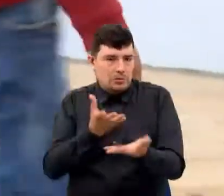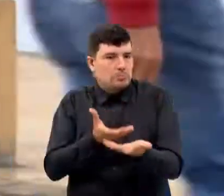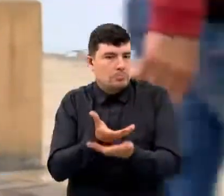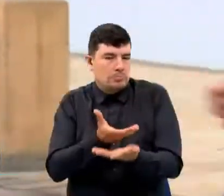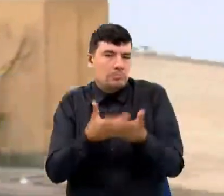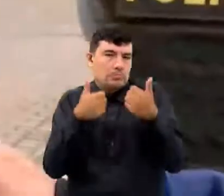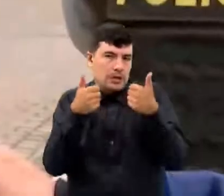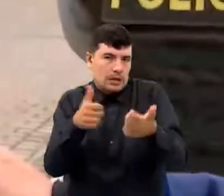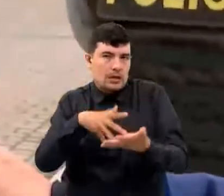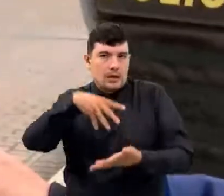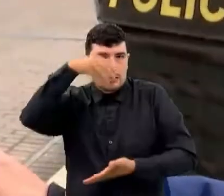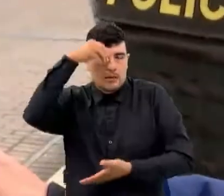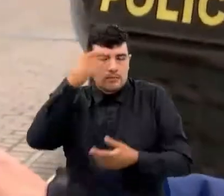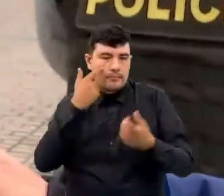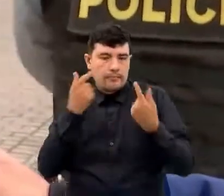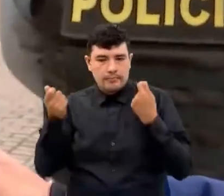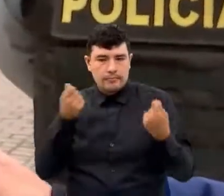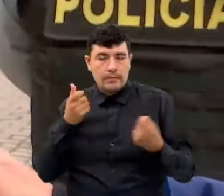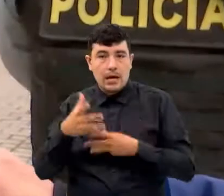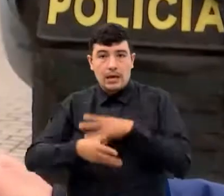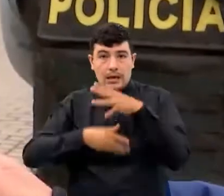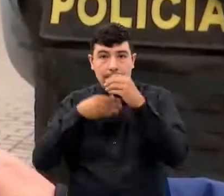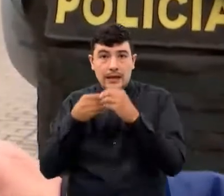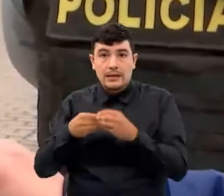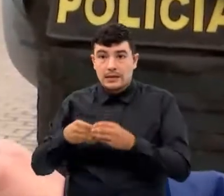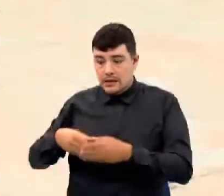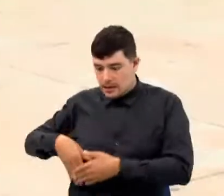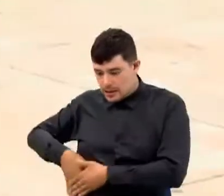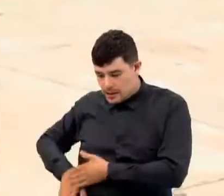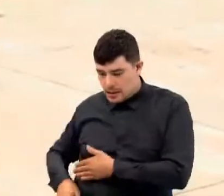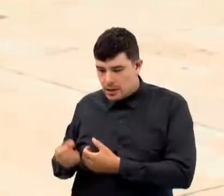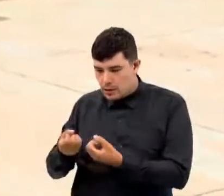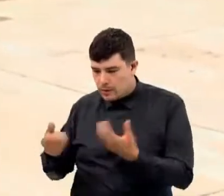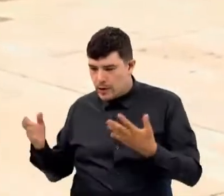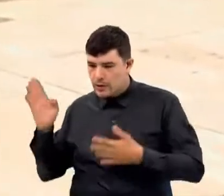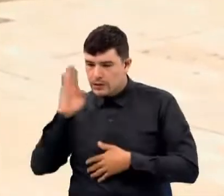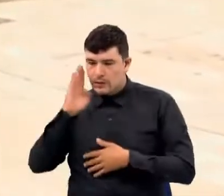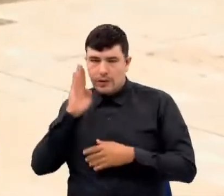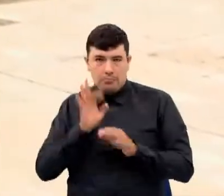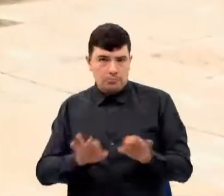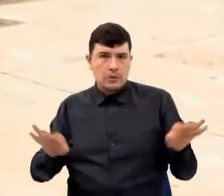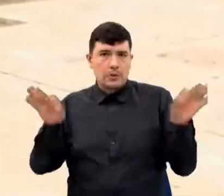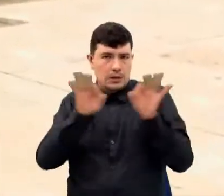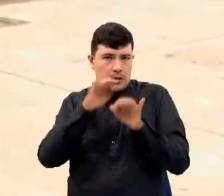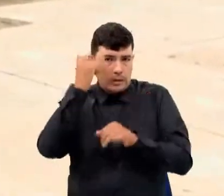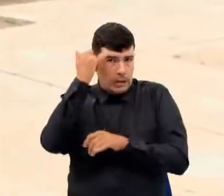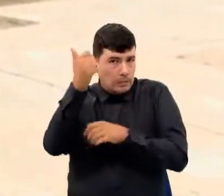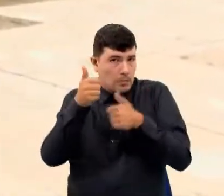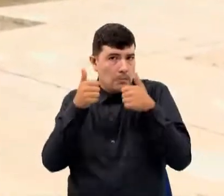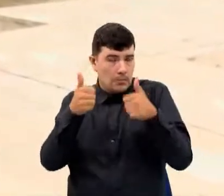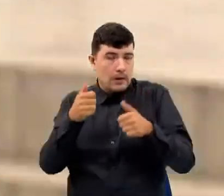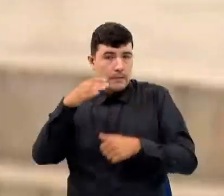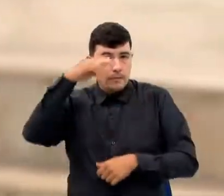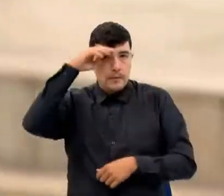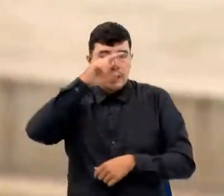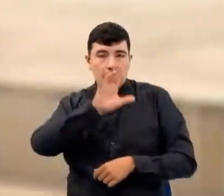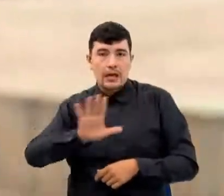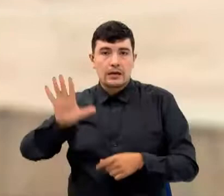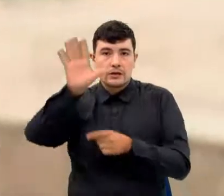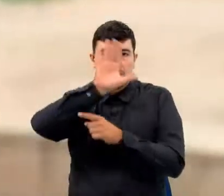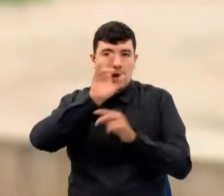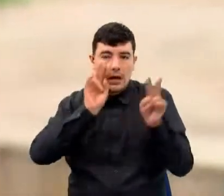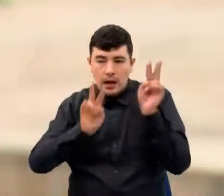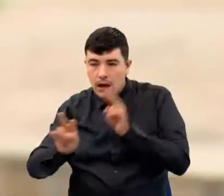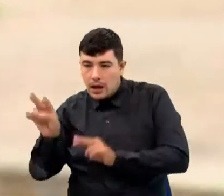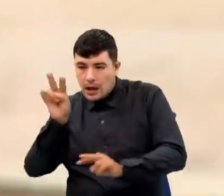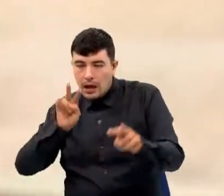de tenerles el número del celular en el bolsillo. Efectivos de Infancia, Adolescencia y Policía de Turismo serán los encargados de cuidar